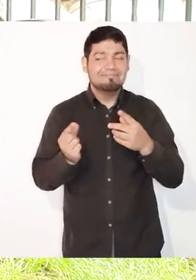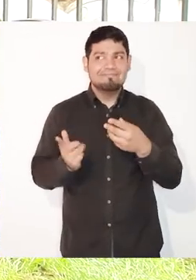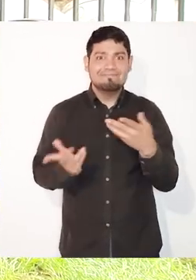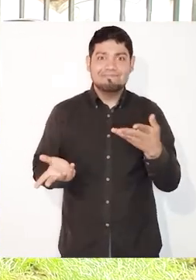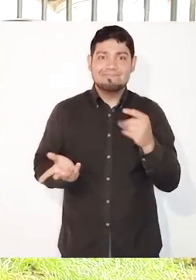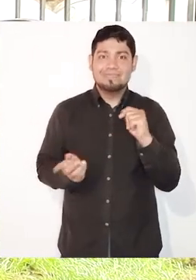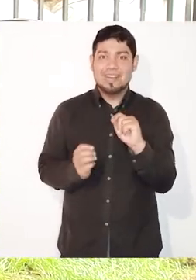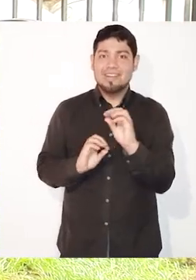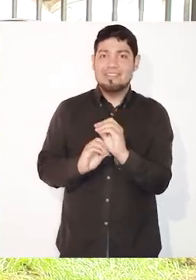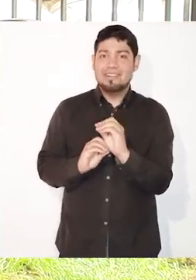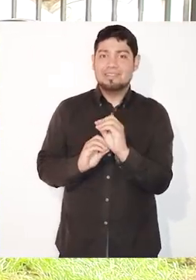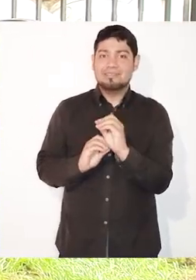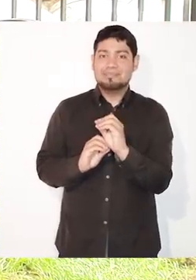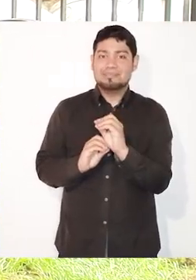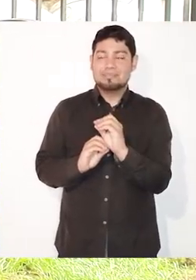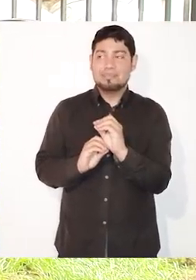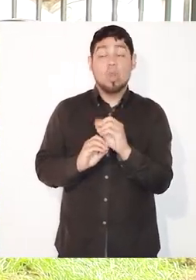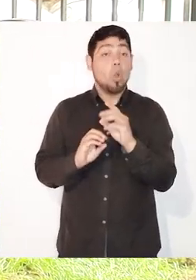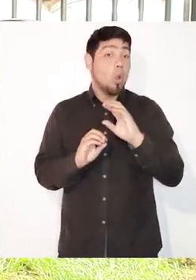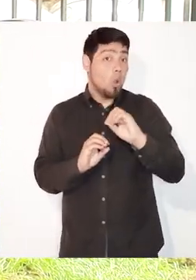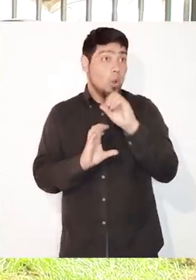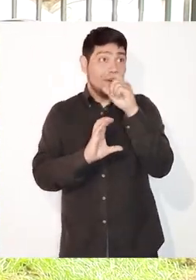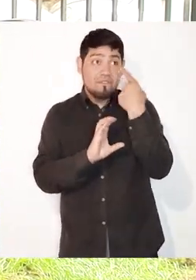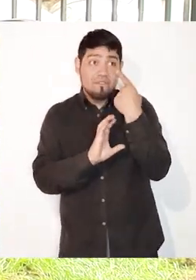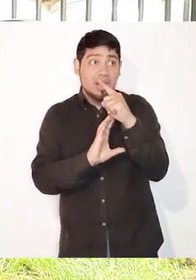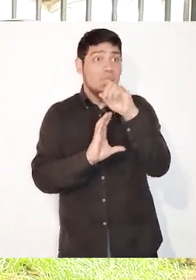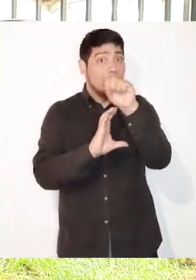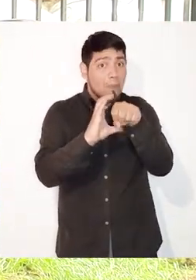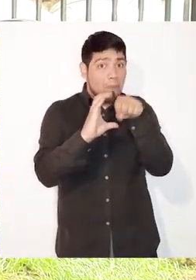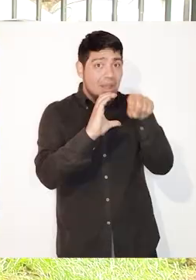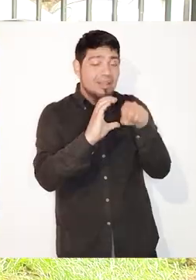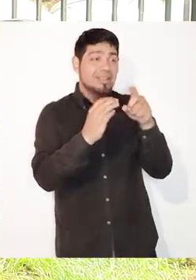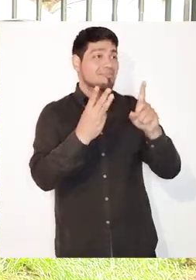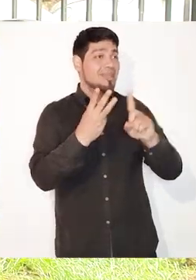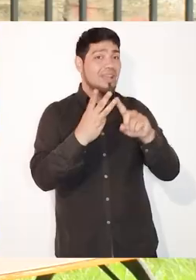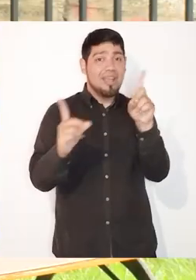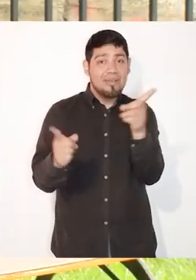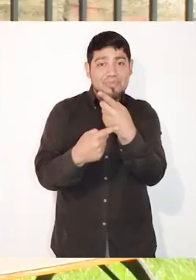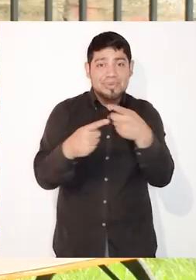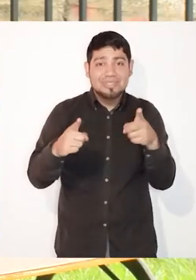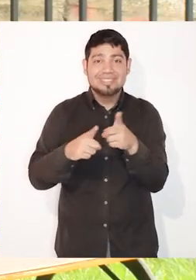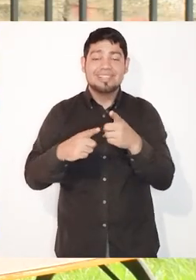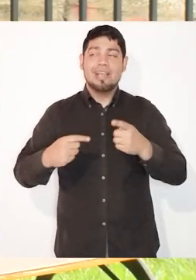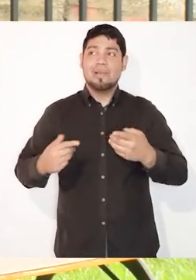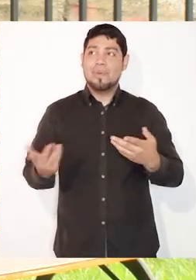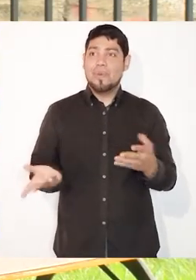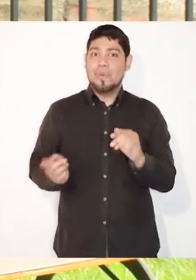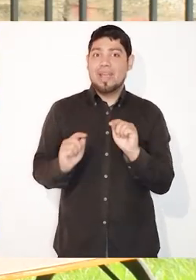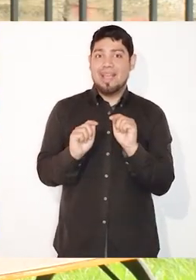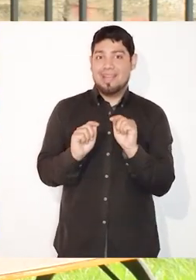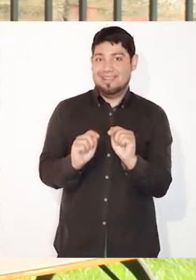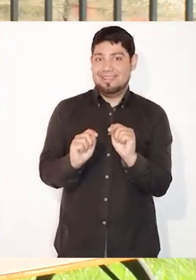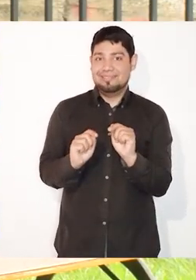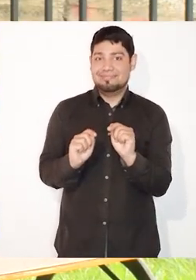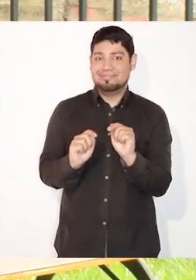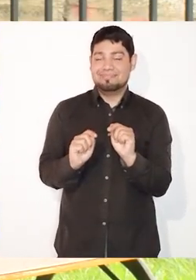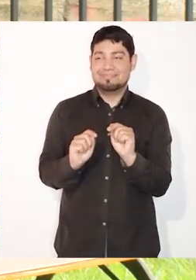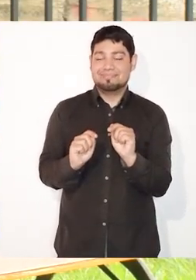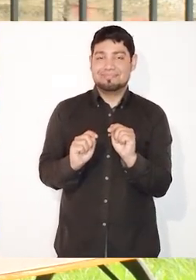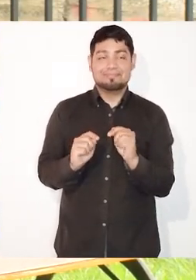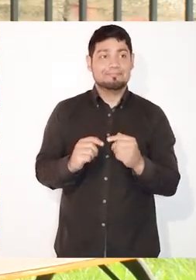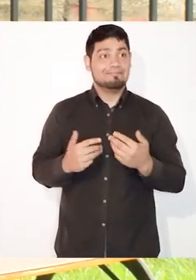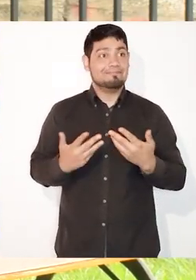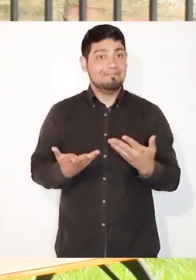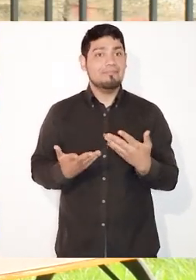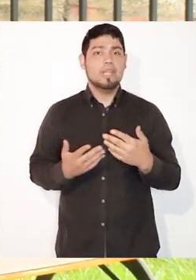va construyendo lo que uno va construyendo de su obra, películas, música, ¿no? Definitivamente